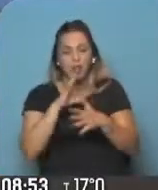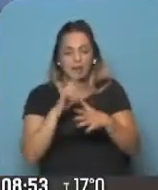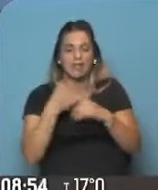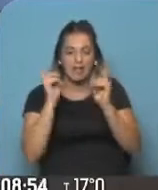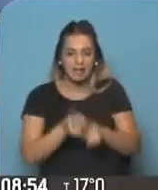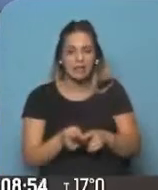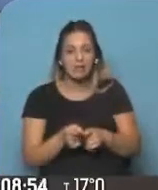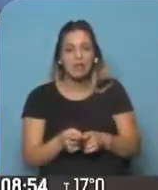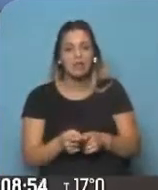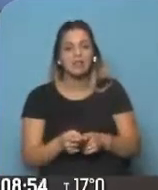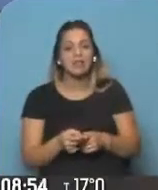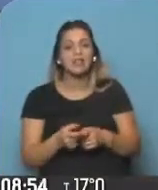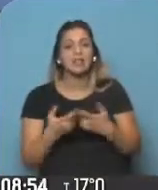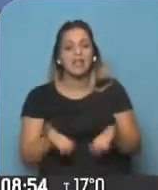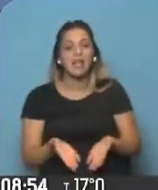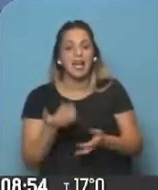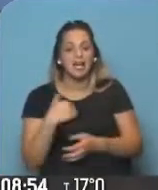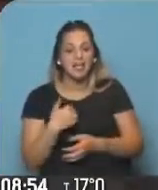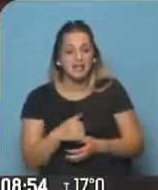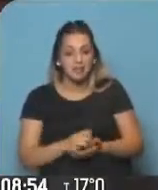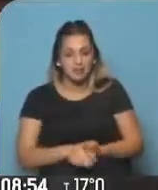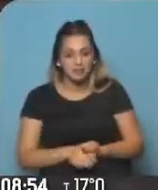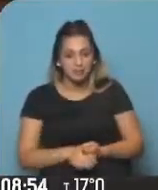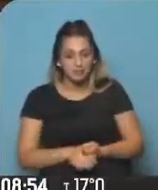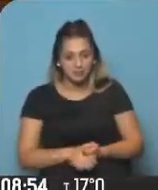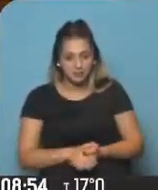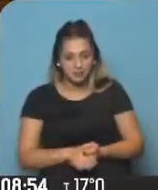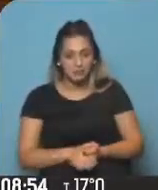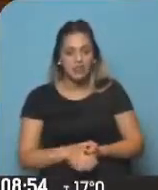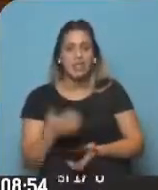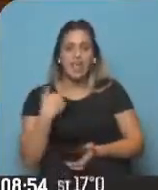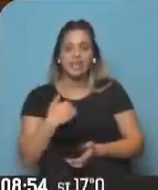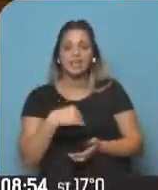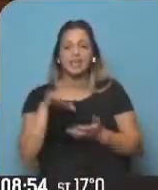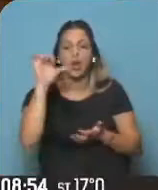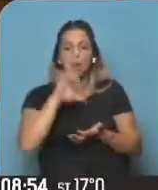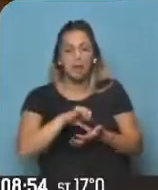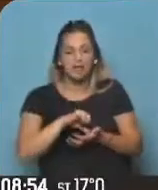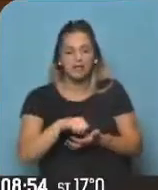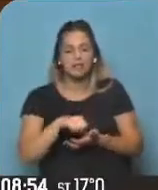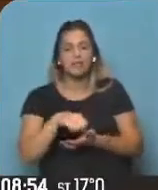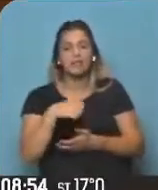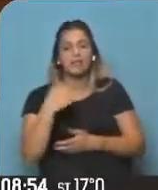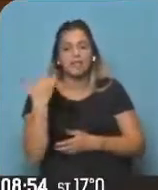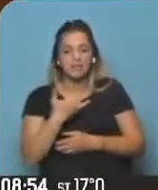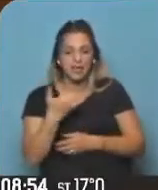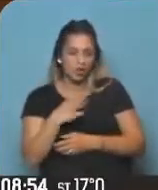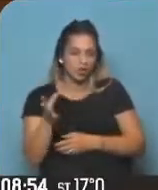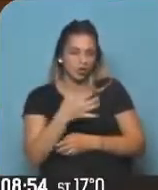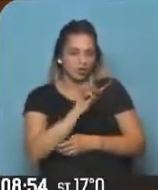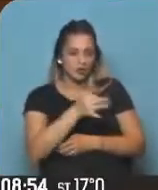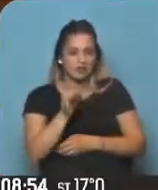venció las 'tres y está la república argentina la dejen ordenar a la argentina es un país que tiene como todos sabemos